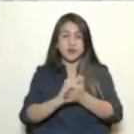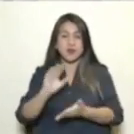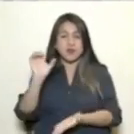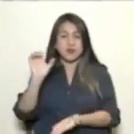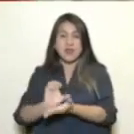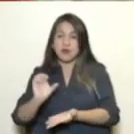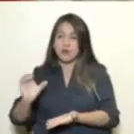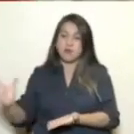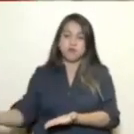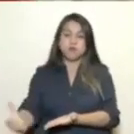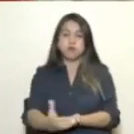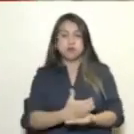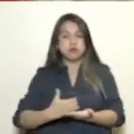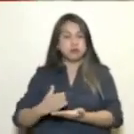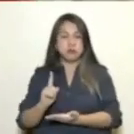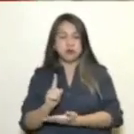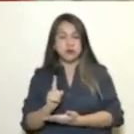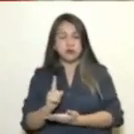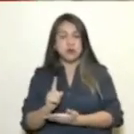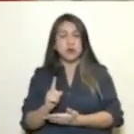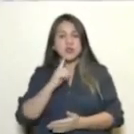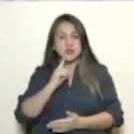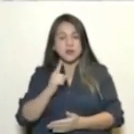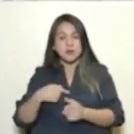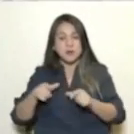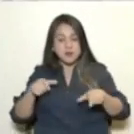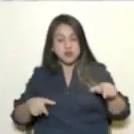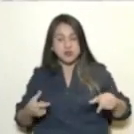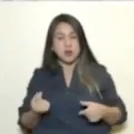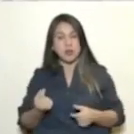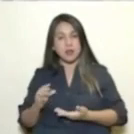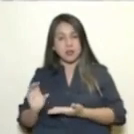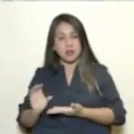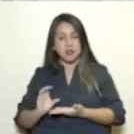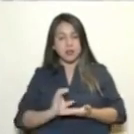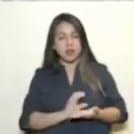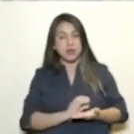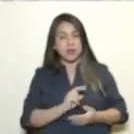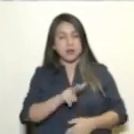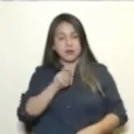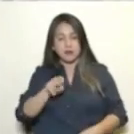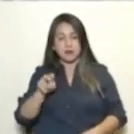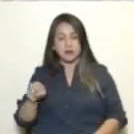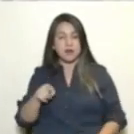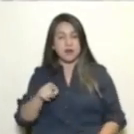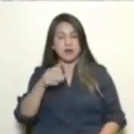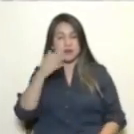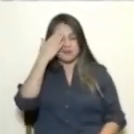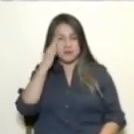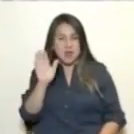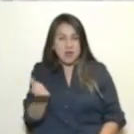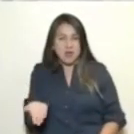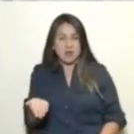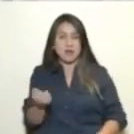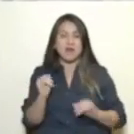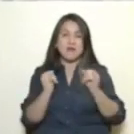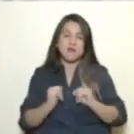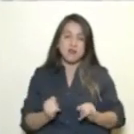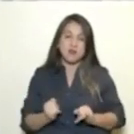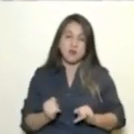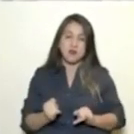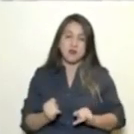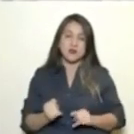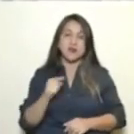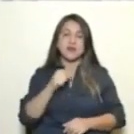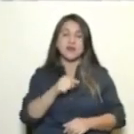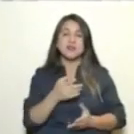Estado. Normalmente son los ingresos de las personas. Y ahí estamos muy mal. La forma como... Pero